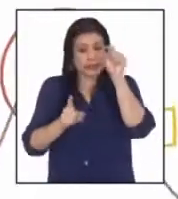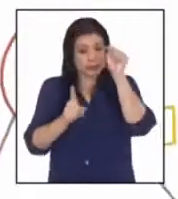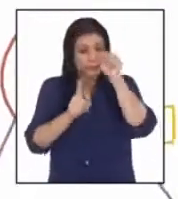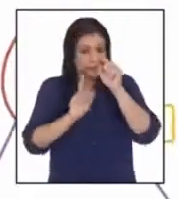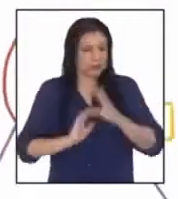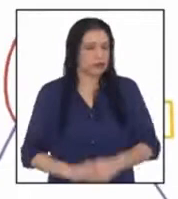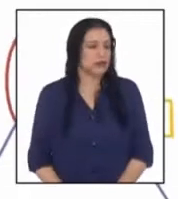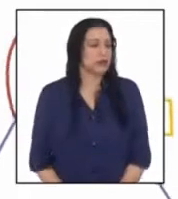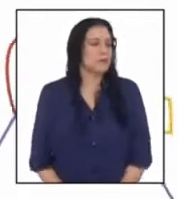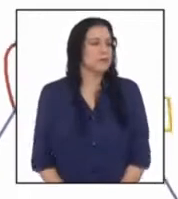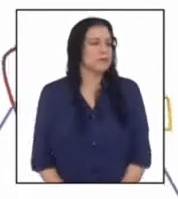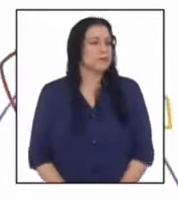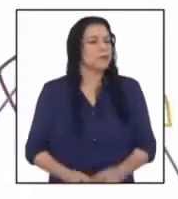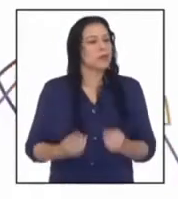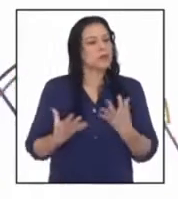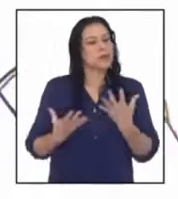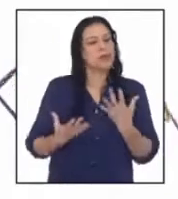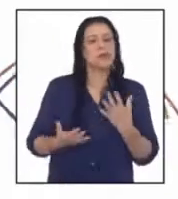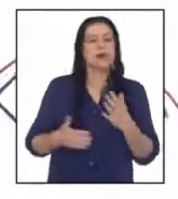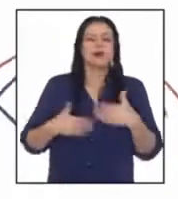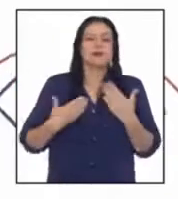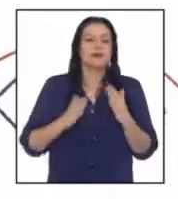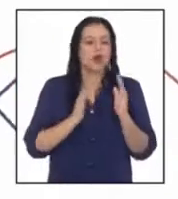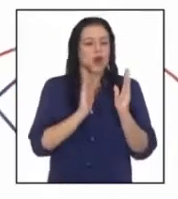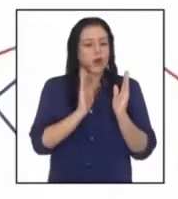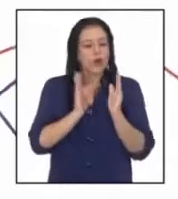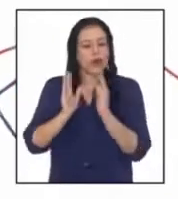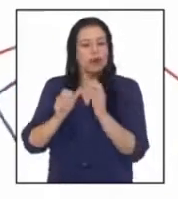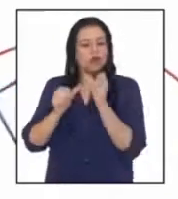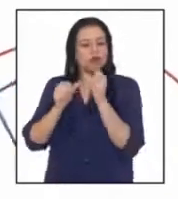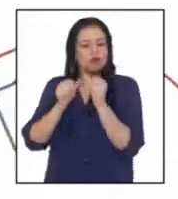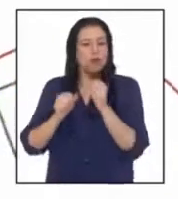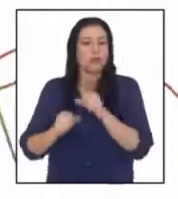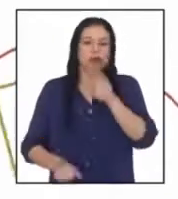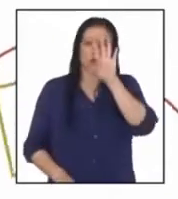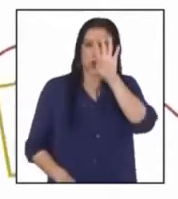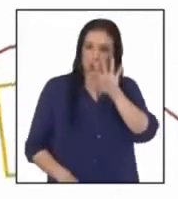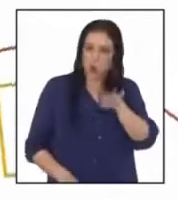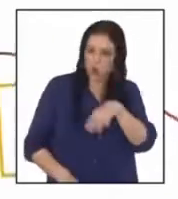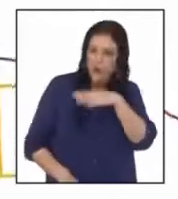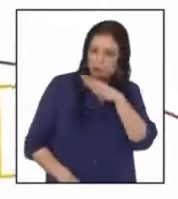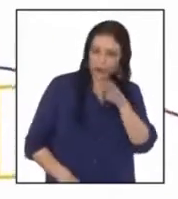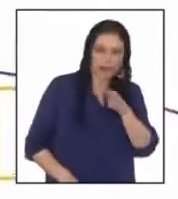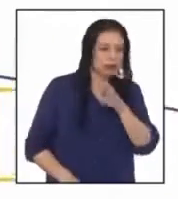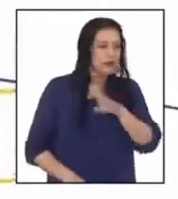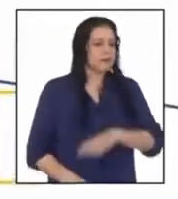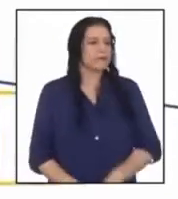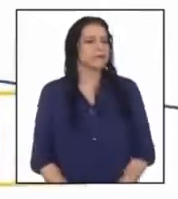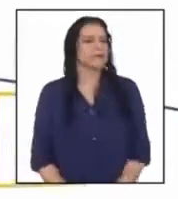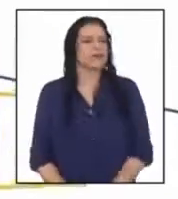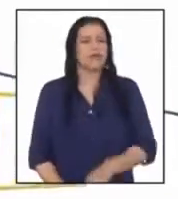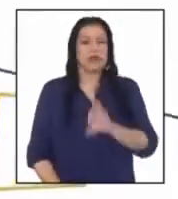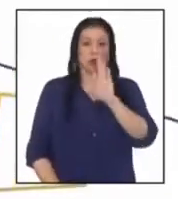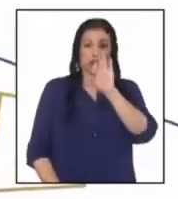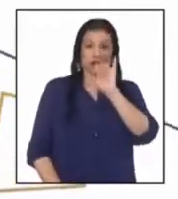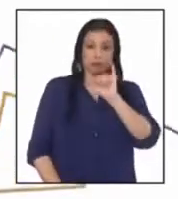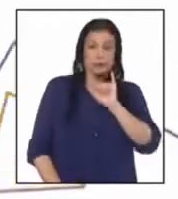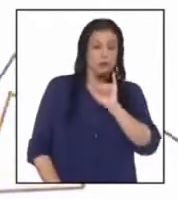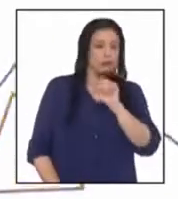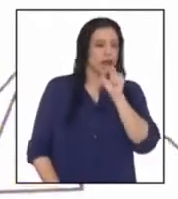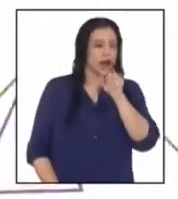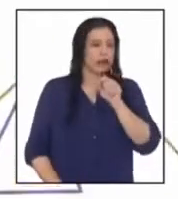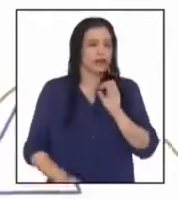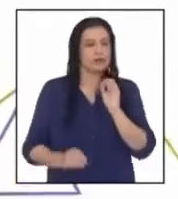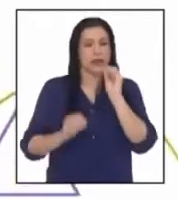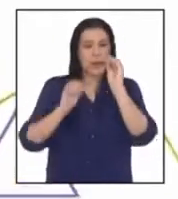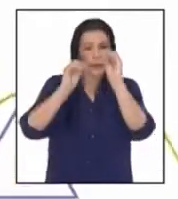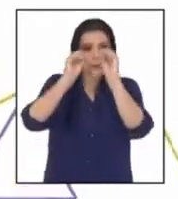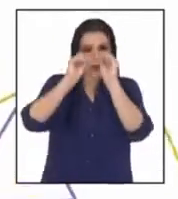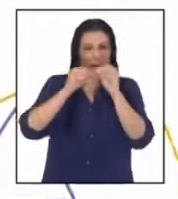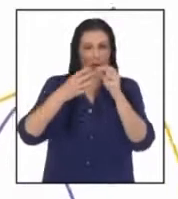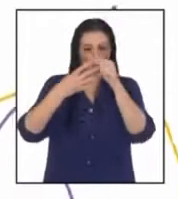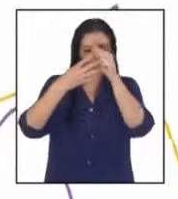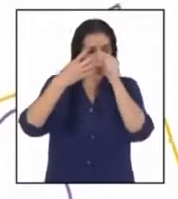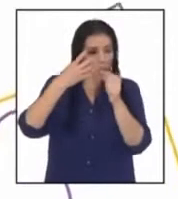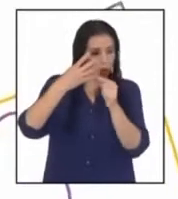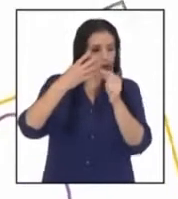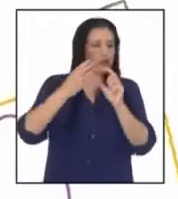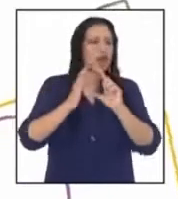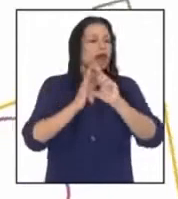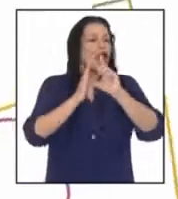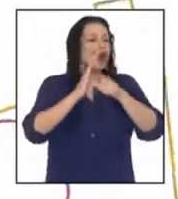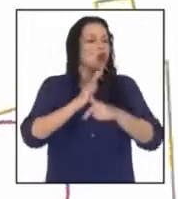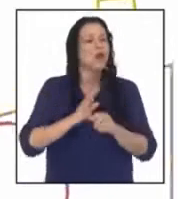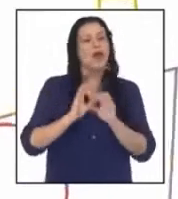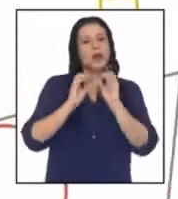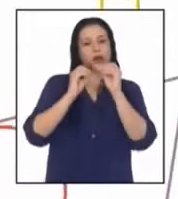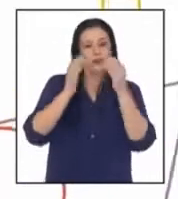particular. Bueno, para eso organizamos nuestros datos en una tabla de frecuencias absolutas. En dicha tabla anotamos los 4 intervalos.